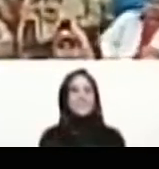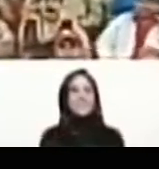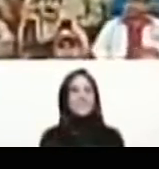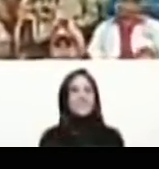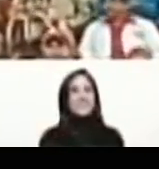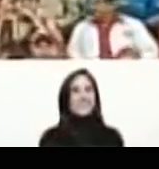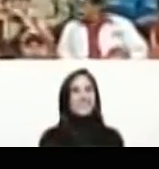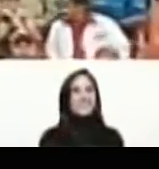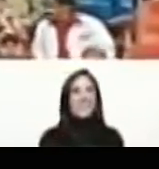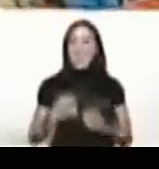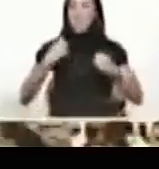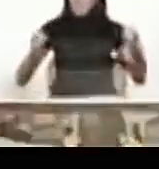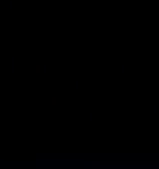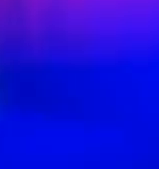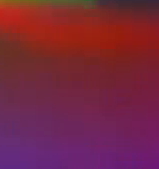¡Con nueva energía!